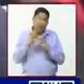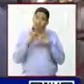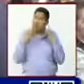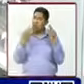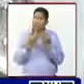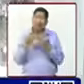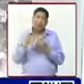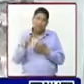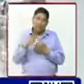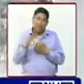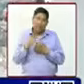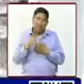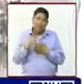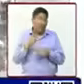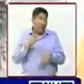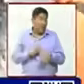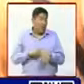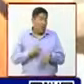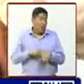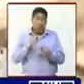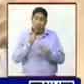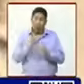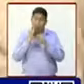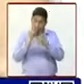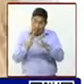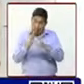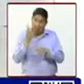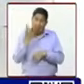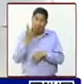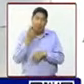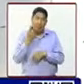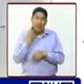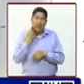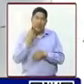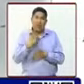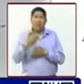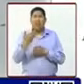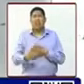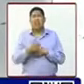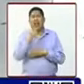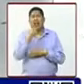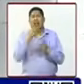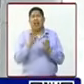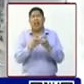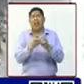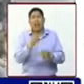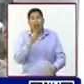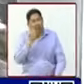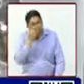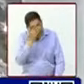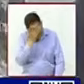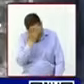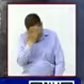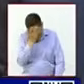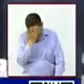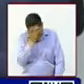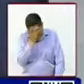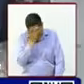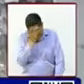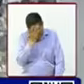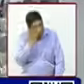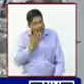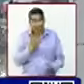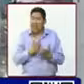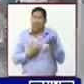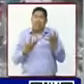mayor parte sí. Pasar tiempo con mi abuela, ahorita que acaba de salir de cáncer. Acaba de vencer la abuela del cáncer. Que lo que